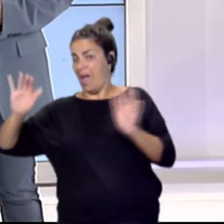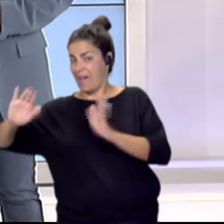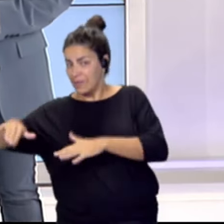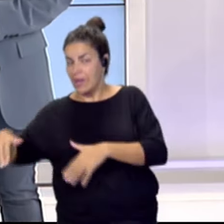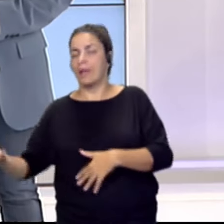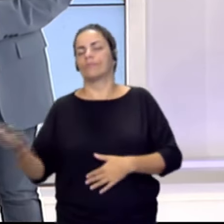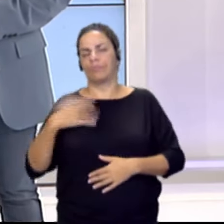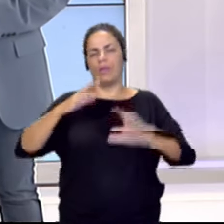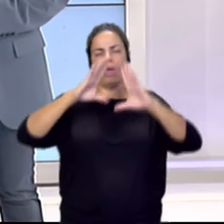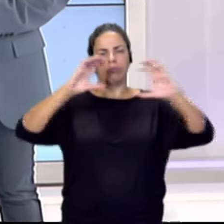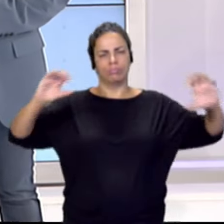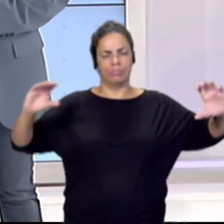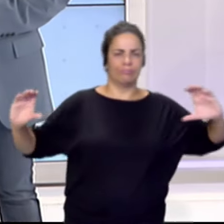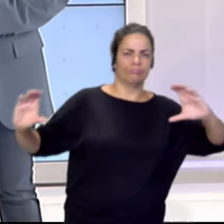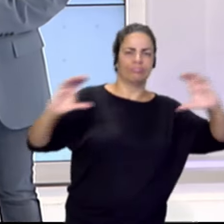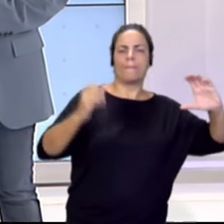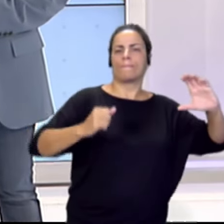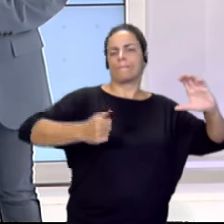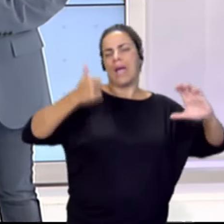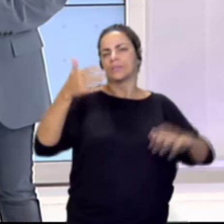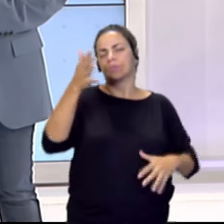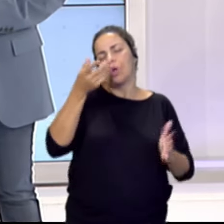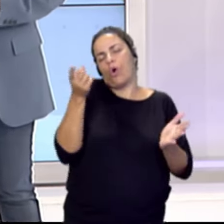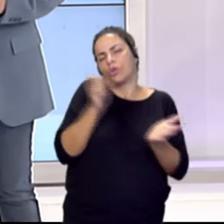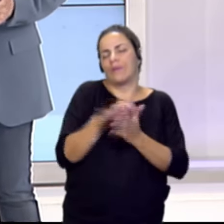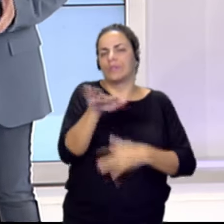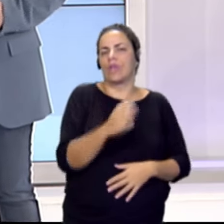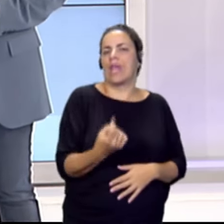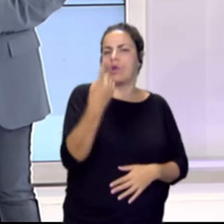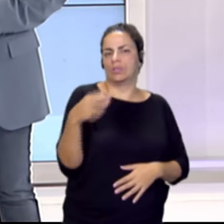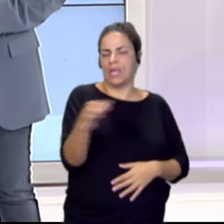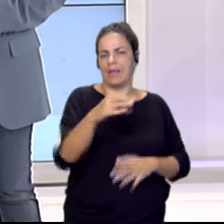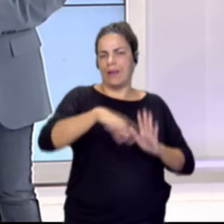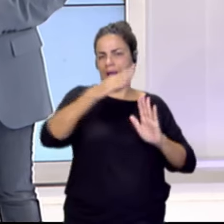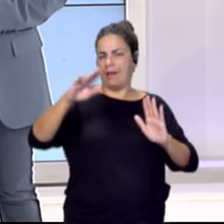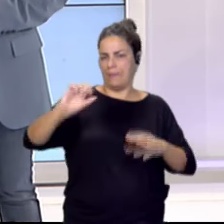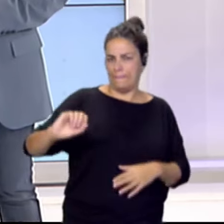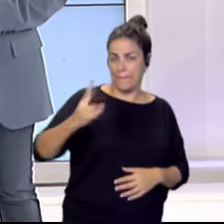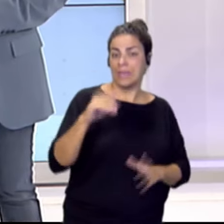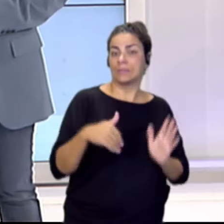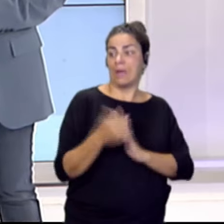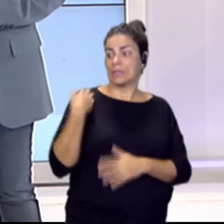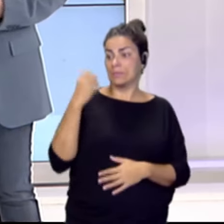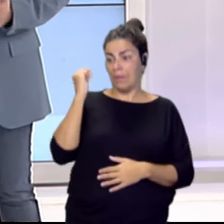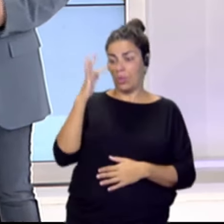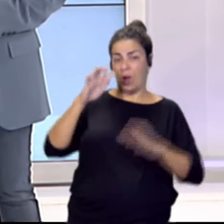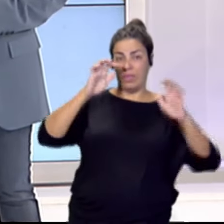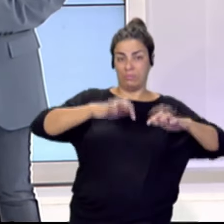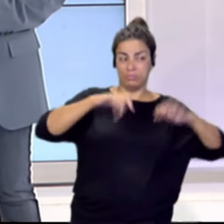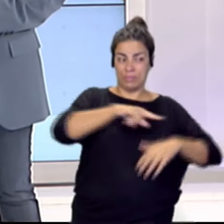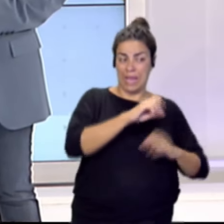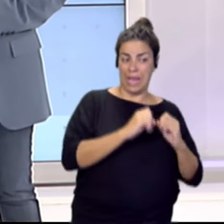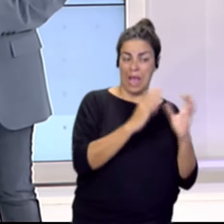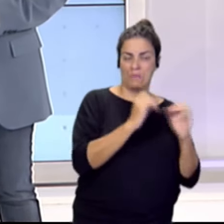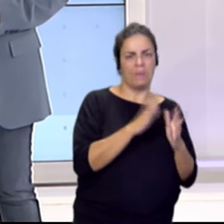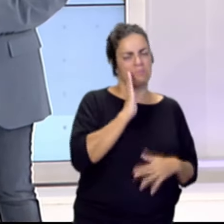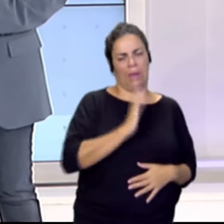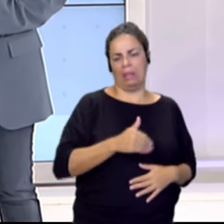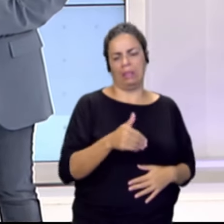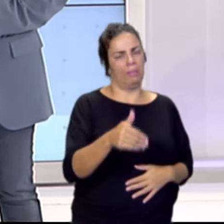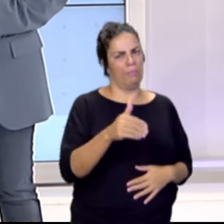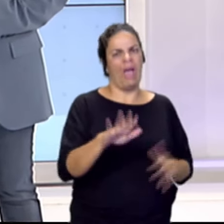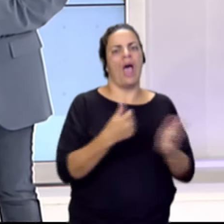de la nubosidad en la vertiente norte de las islas de mayor relieve, y las precipitaciones que han caído esta madrugada en la isla de La Palma en principio no se repetirán hasta